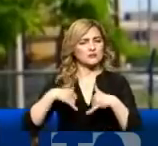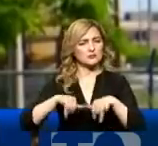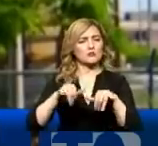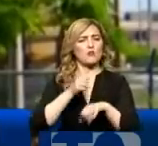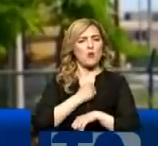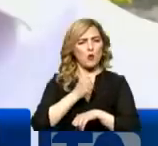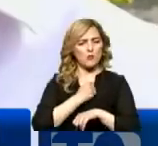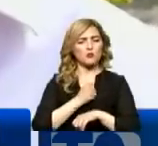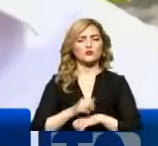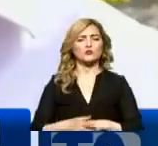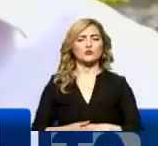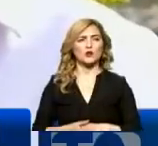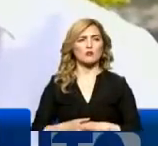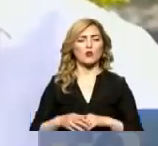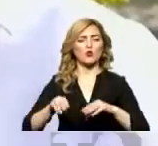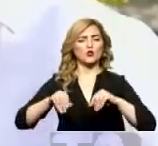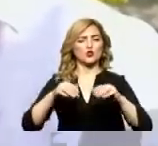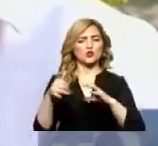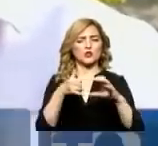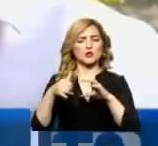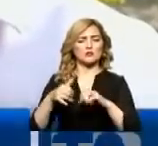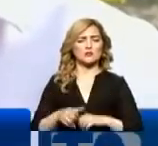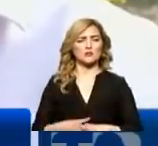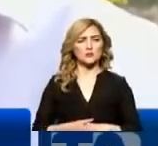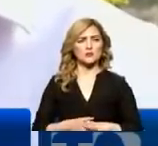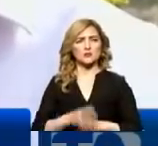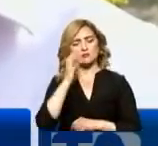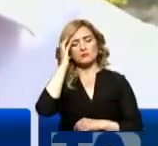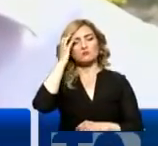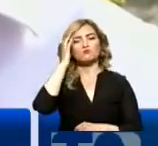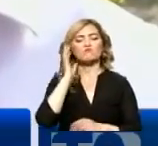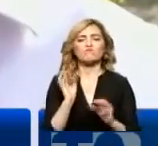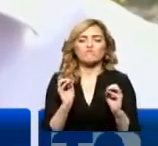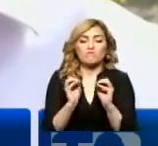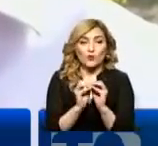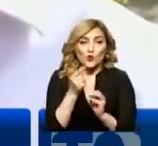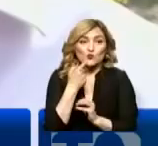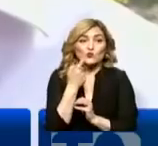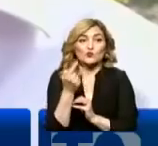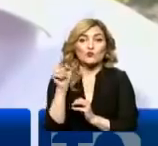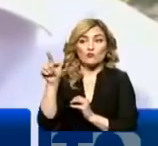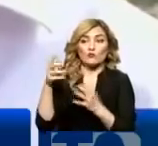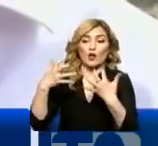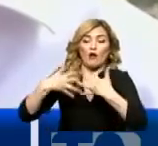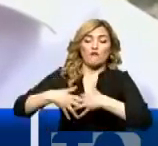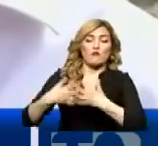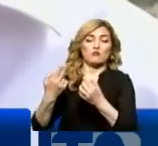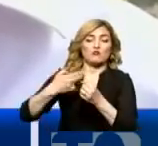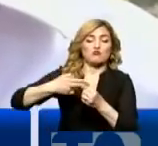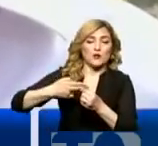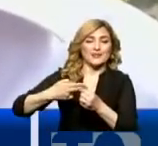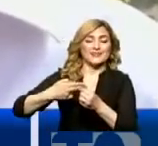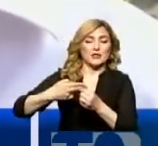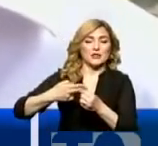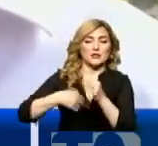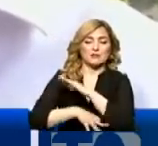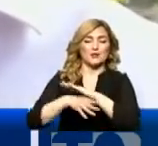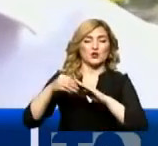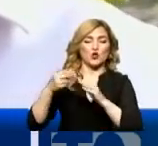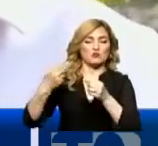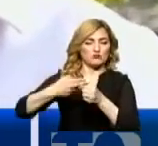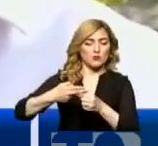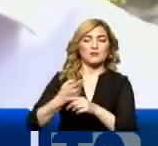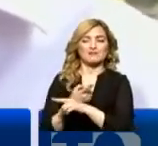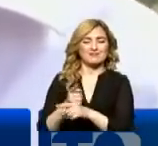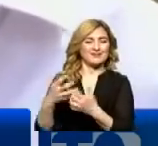locales. Nos preocupa muchísimo lo que está pasando. Se habla de que la refinería de La Libertad cerraría.